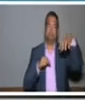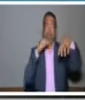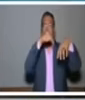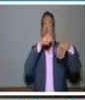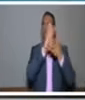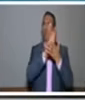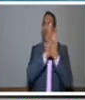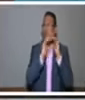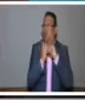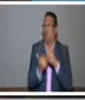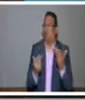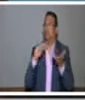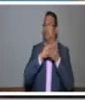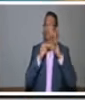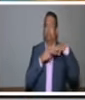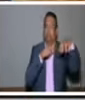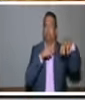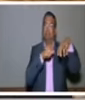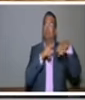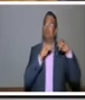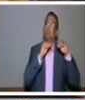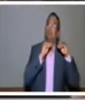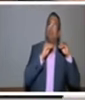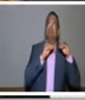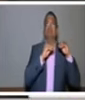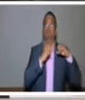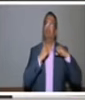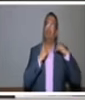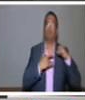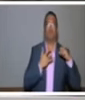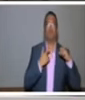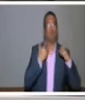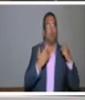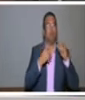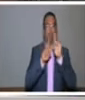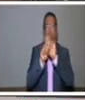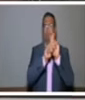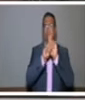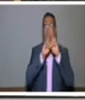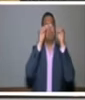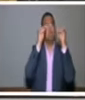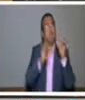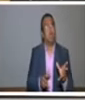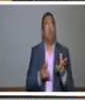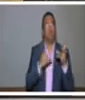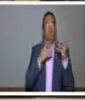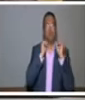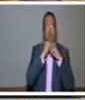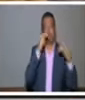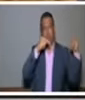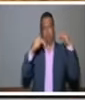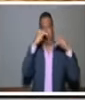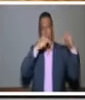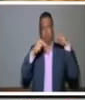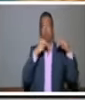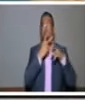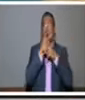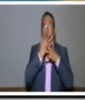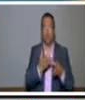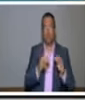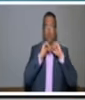logrado? Fortaleciendo la fuerza magisterial mediante un sistema de maestros mentores donde haya maestros expertos que supervisen la labor de otros maestros en su proceso de